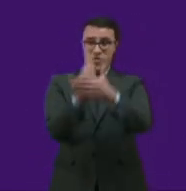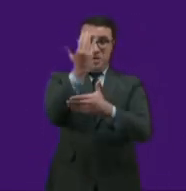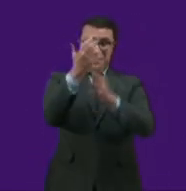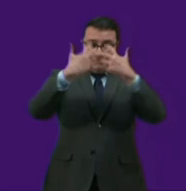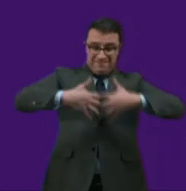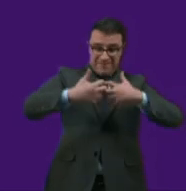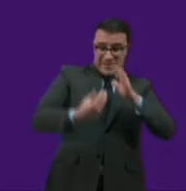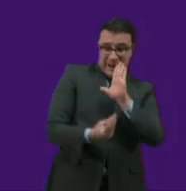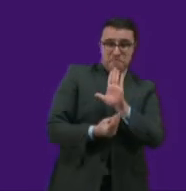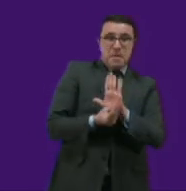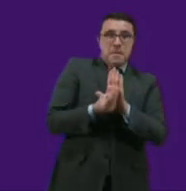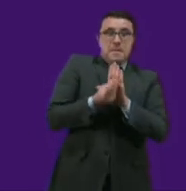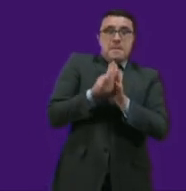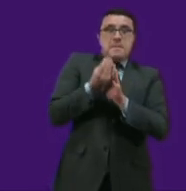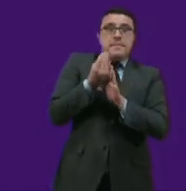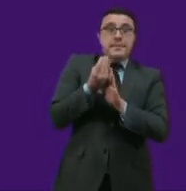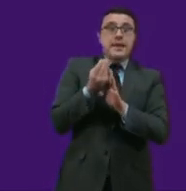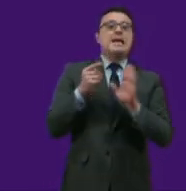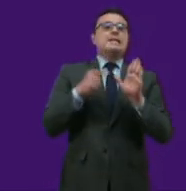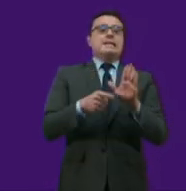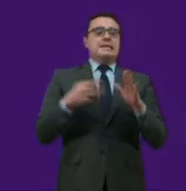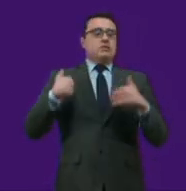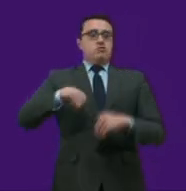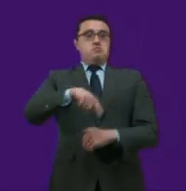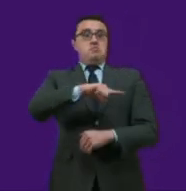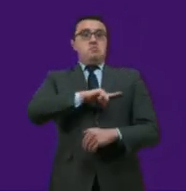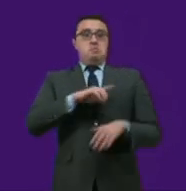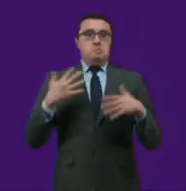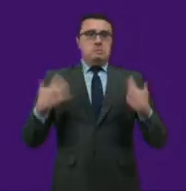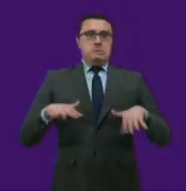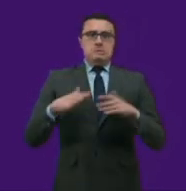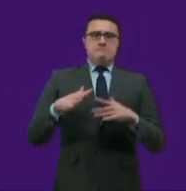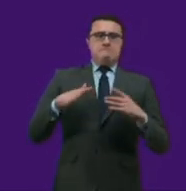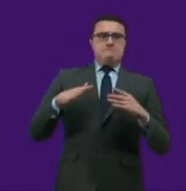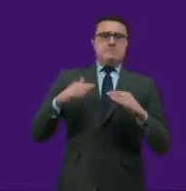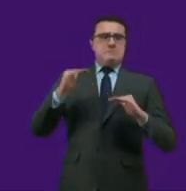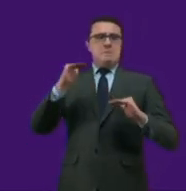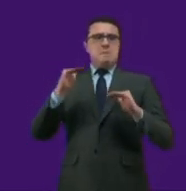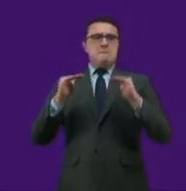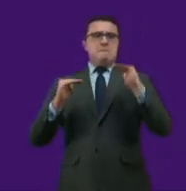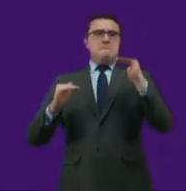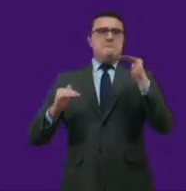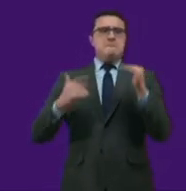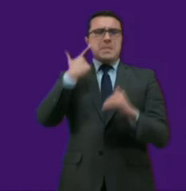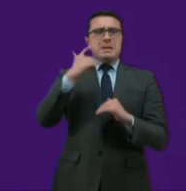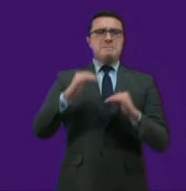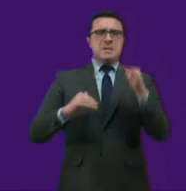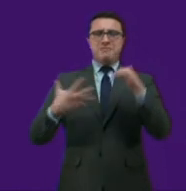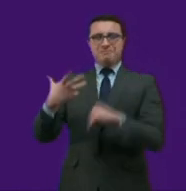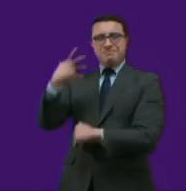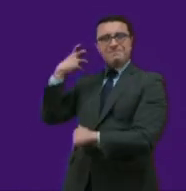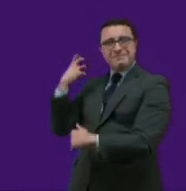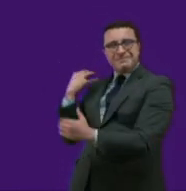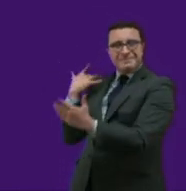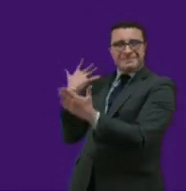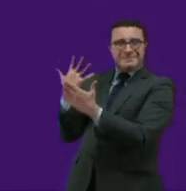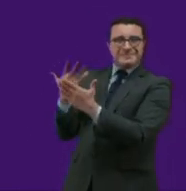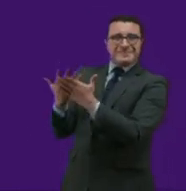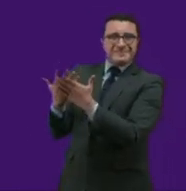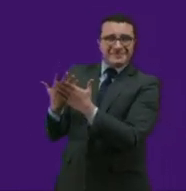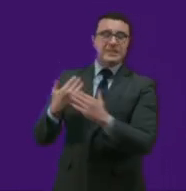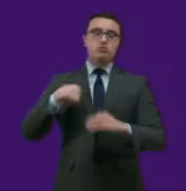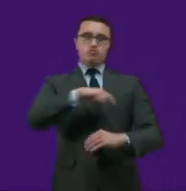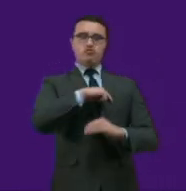ventaja absolutamente enorme frente a lo tradicional. Y es que